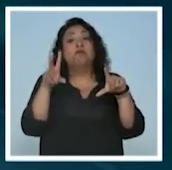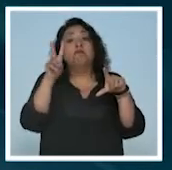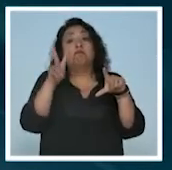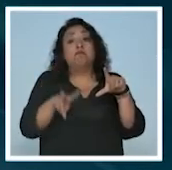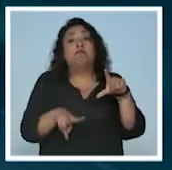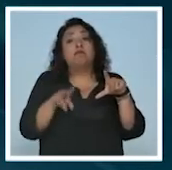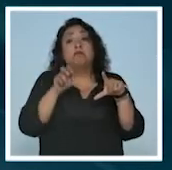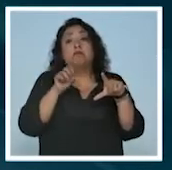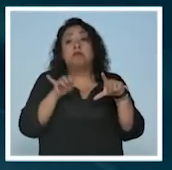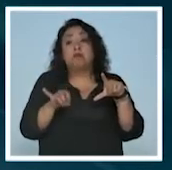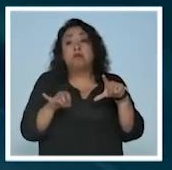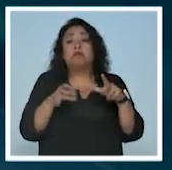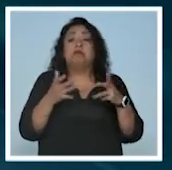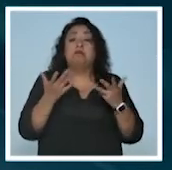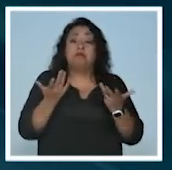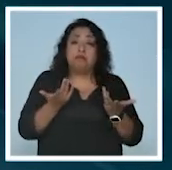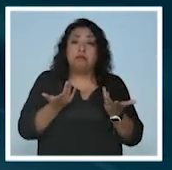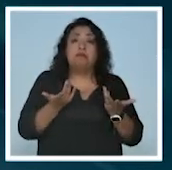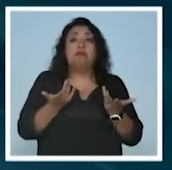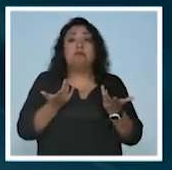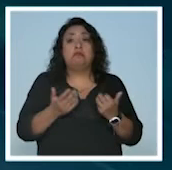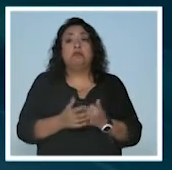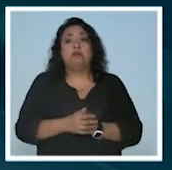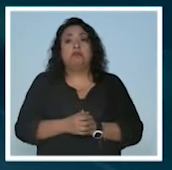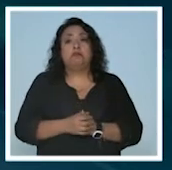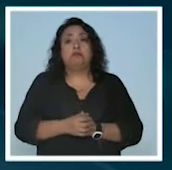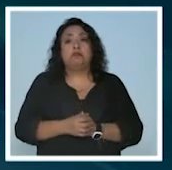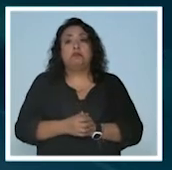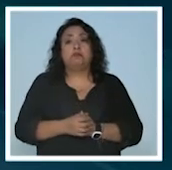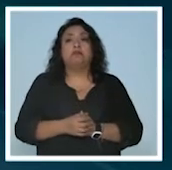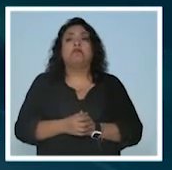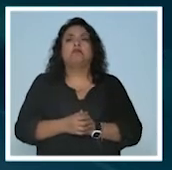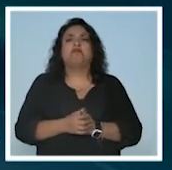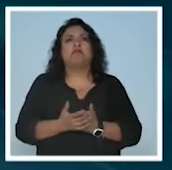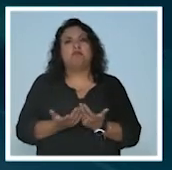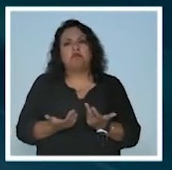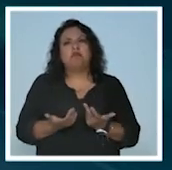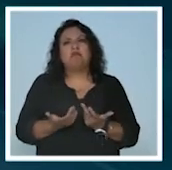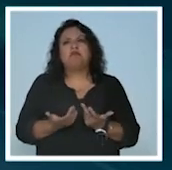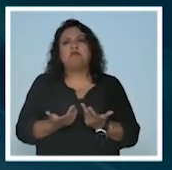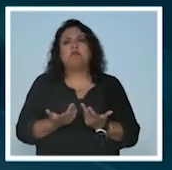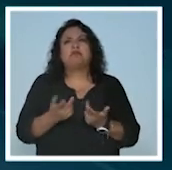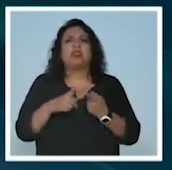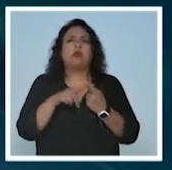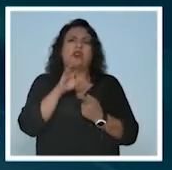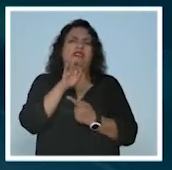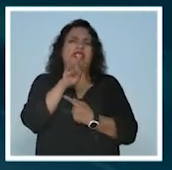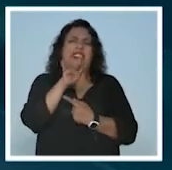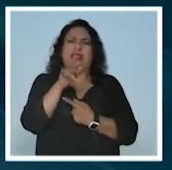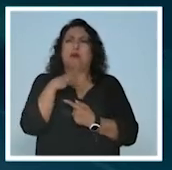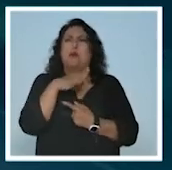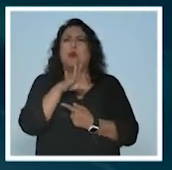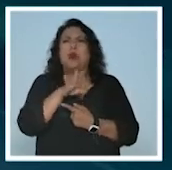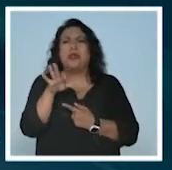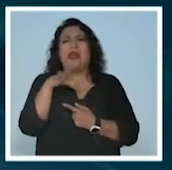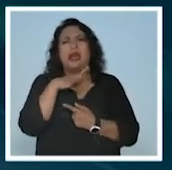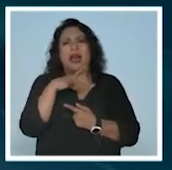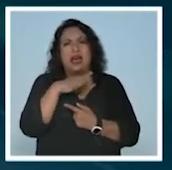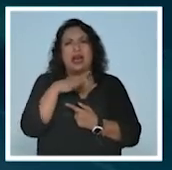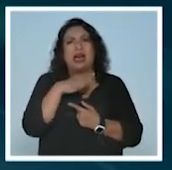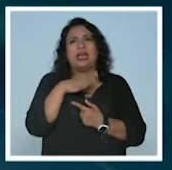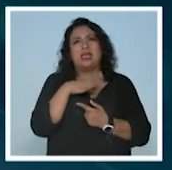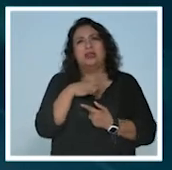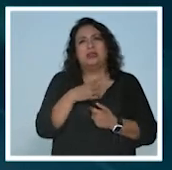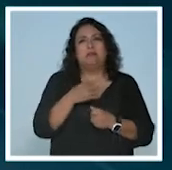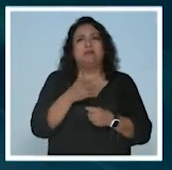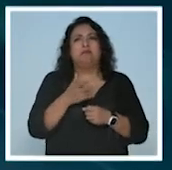muy festivos, que son muy incluso infidentes, o que pueden tener cierta